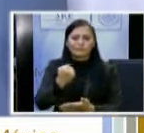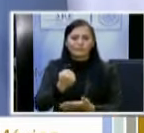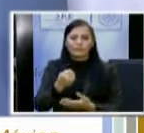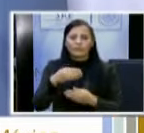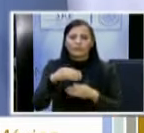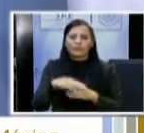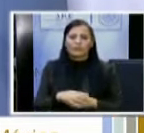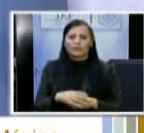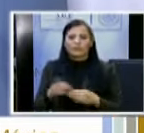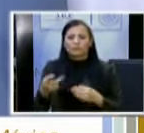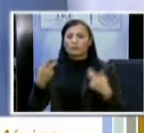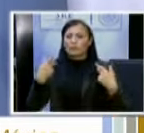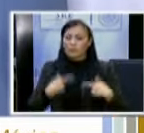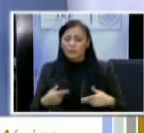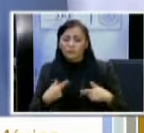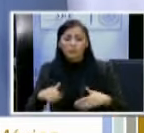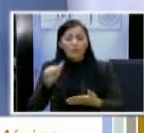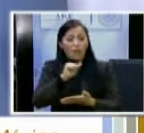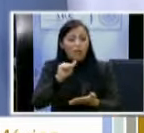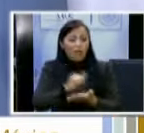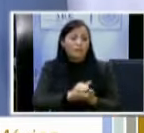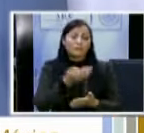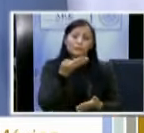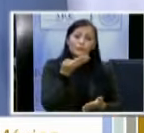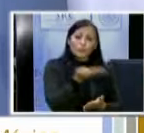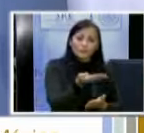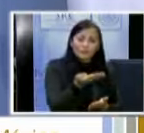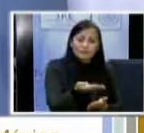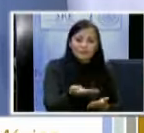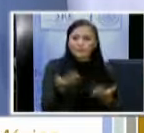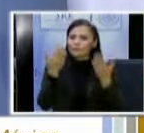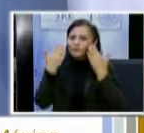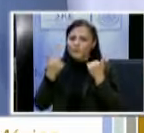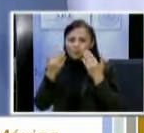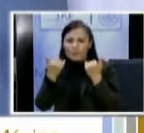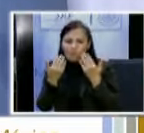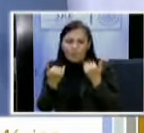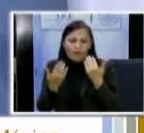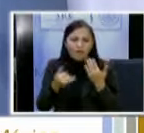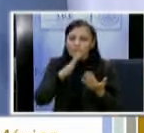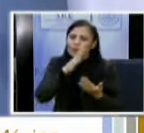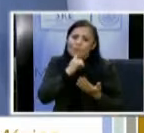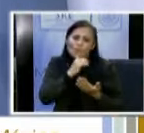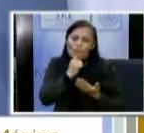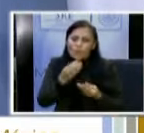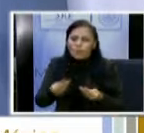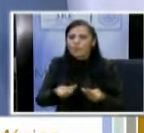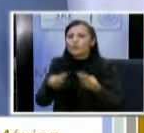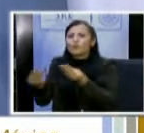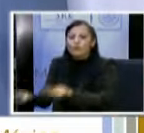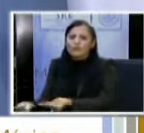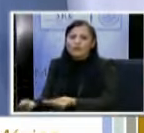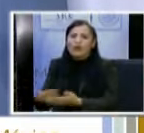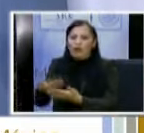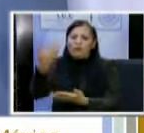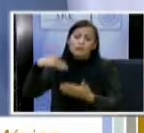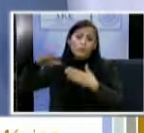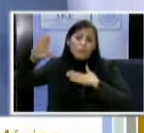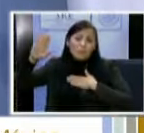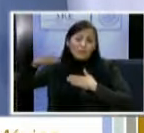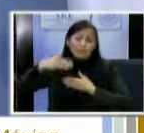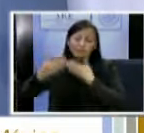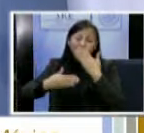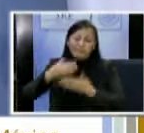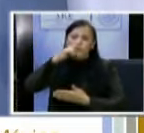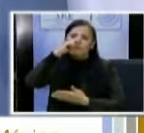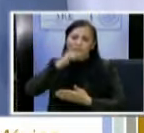los connacionales que van a solicitar el acta de nacimiento y resulta que no se las podemos dar como se ofreció. Me parece que